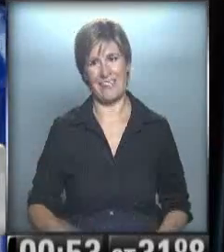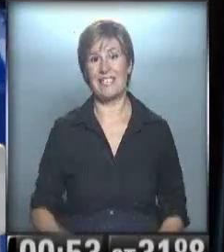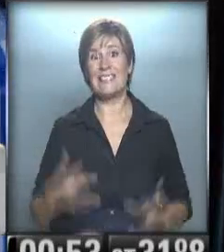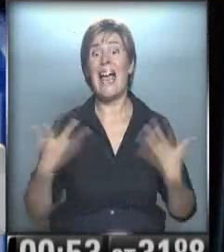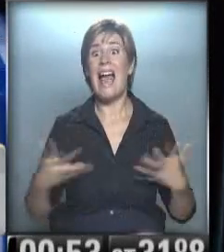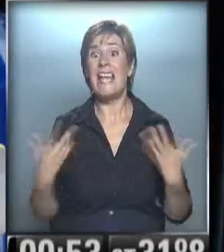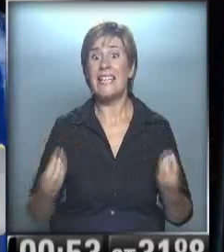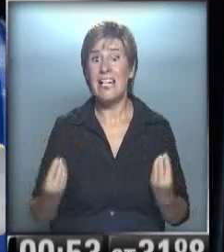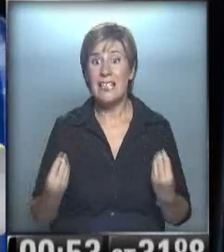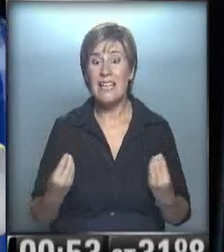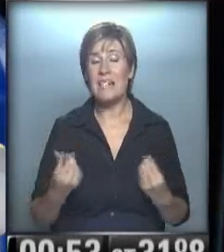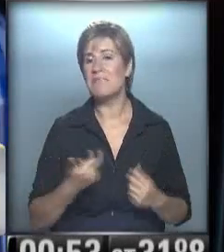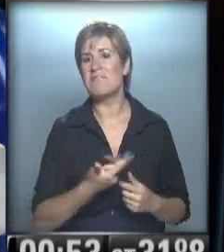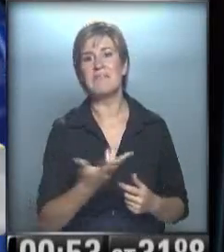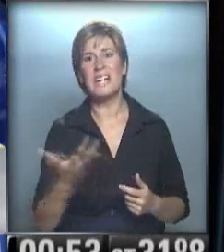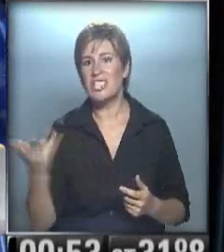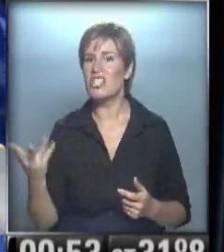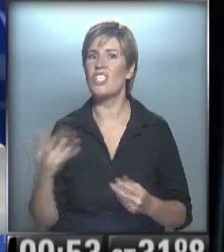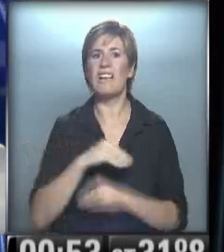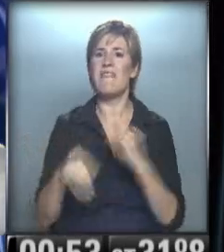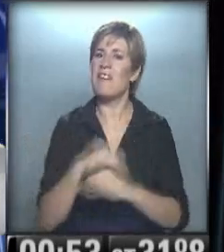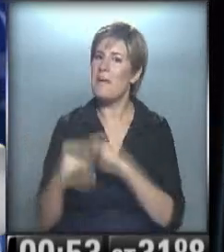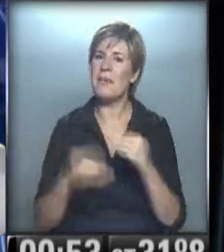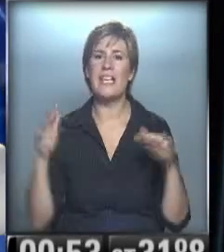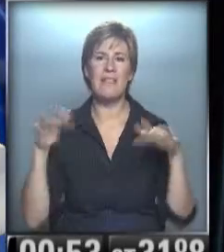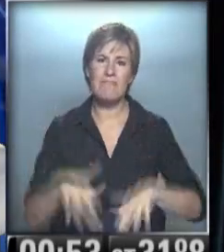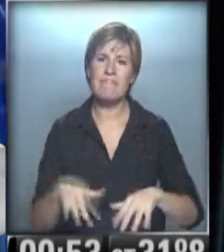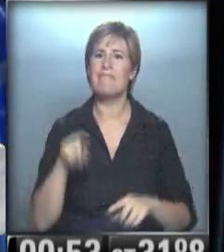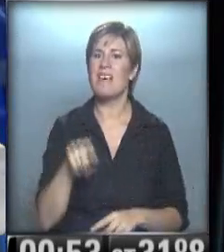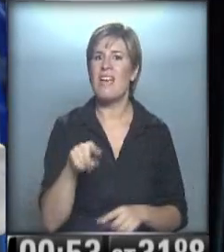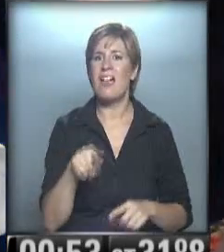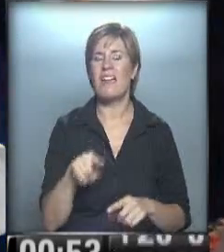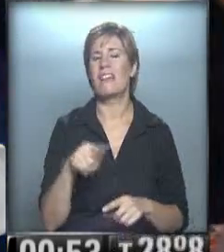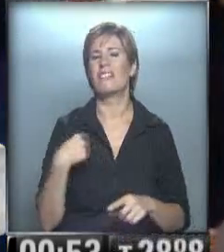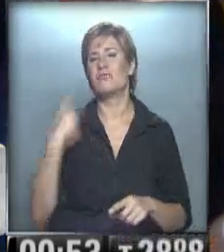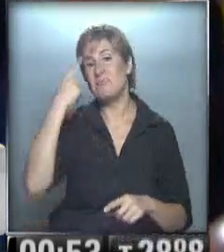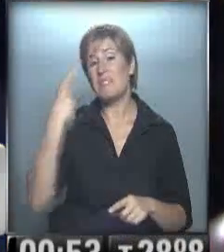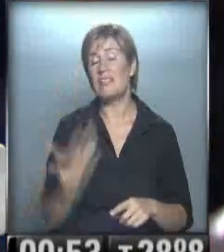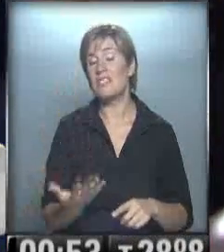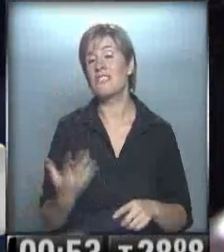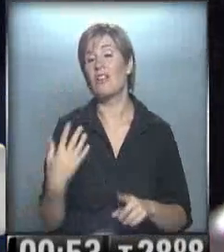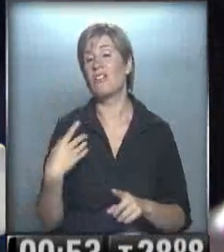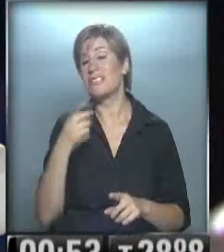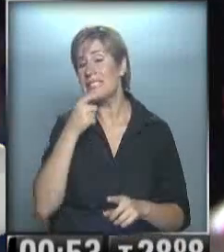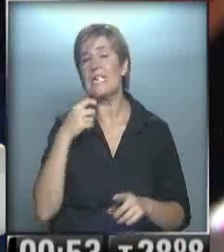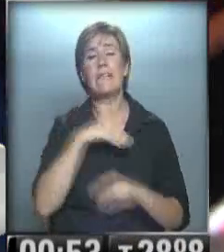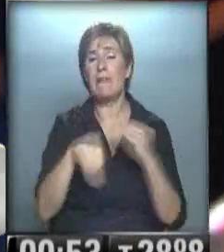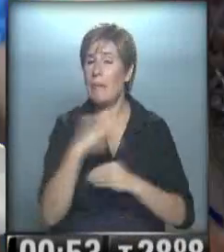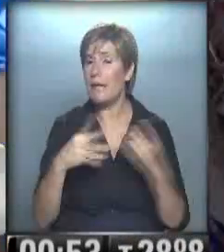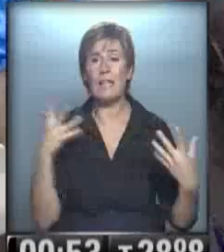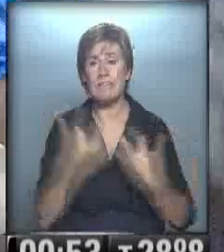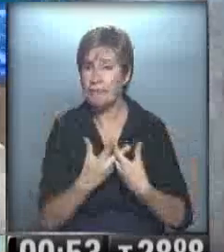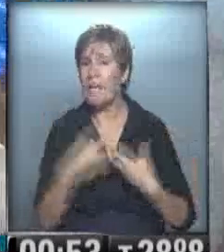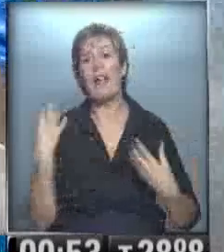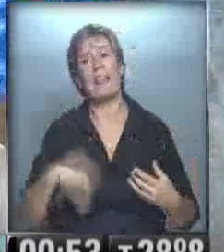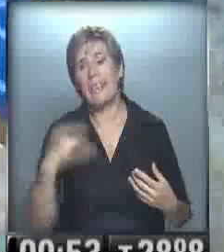en el buen sentido, ¿no? Que tiene que ver mucho con la familia. Entonces me parece que todo este contexto que tenga que ver con la familia, no solamente hay que defenderlo,